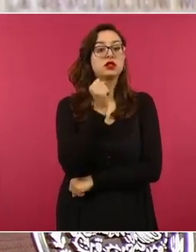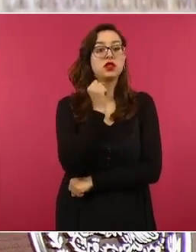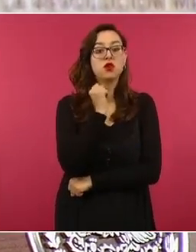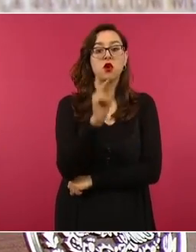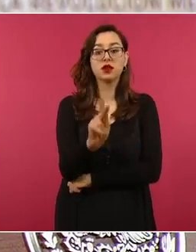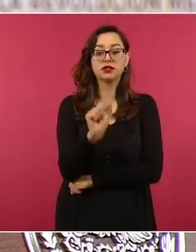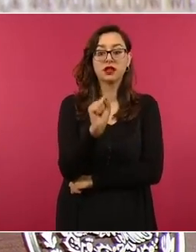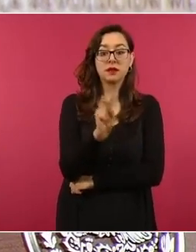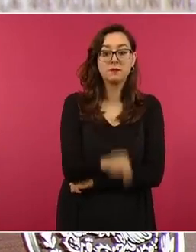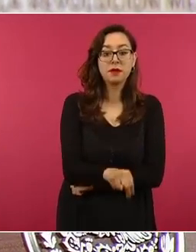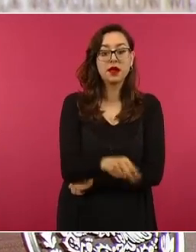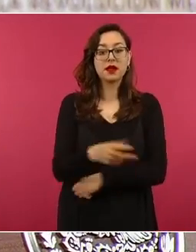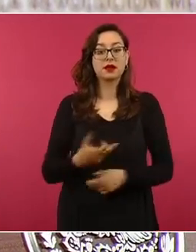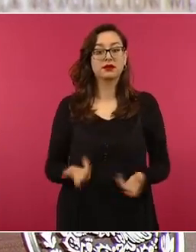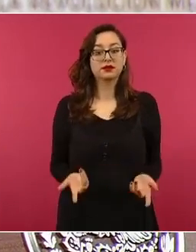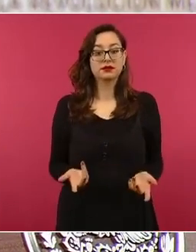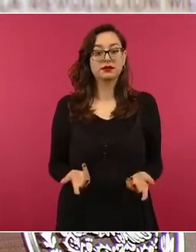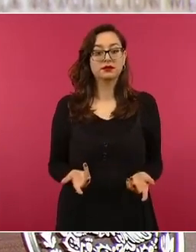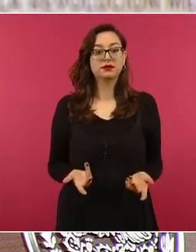PAN,